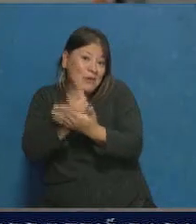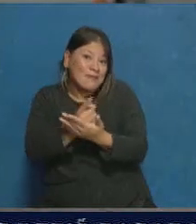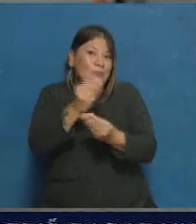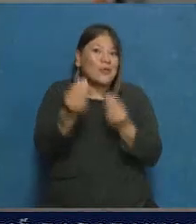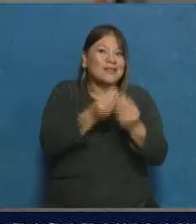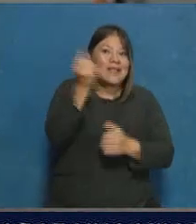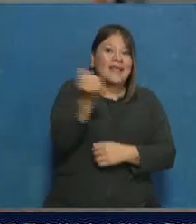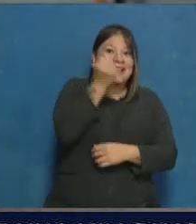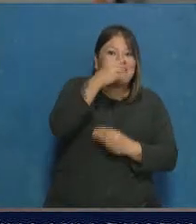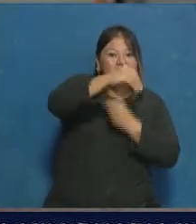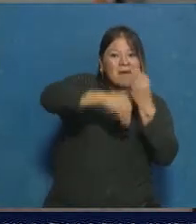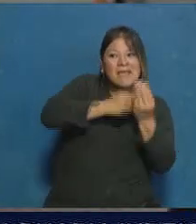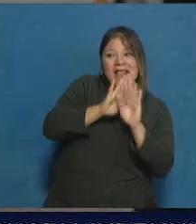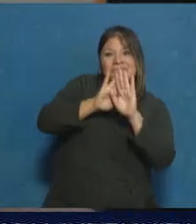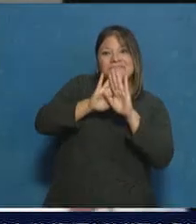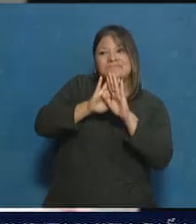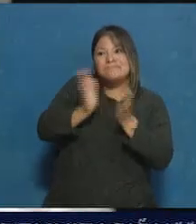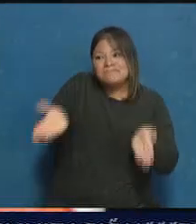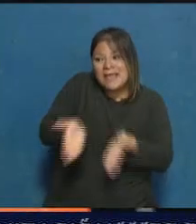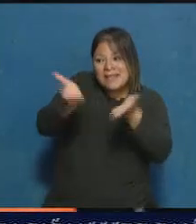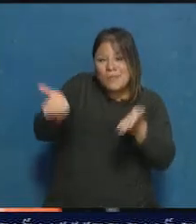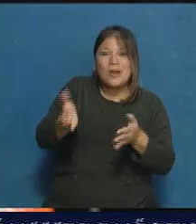que hacer en los lugares de apoyo escolar, lo tenemos que hacer